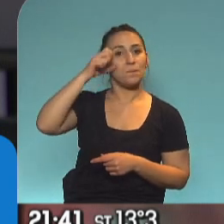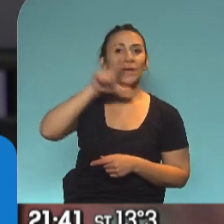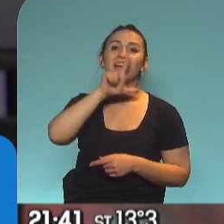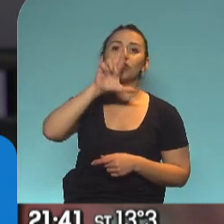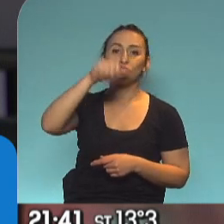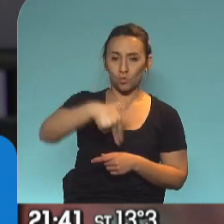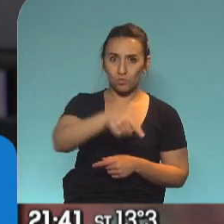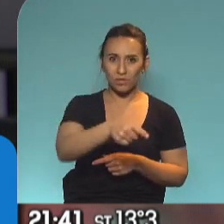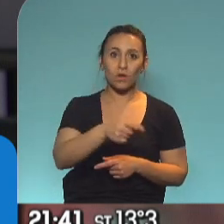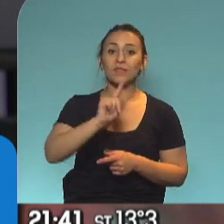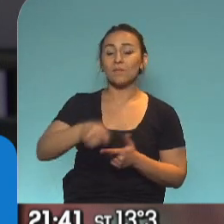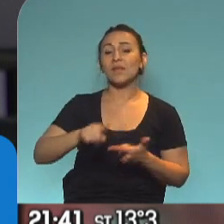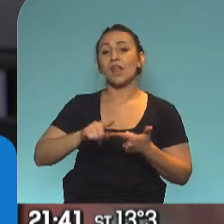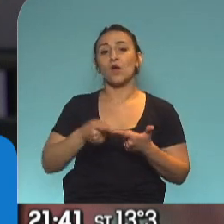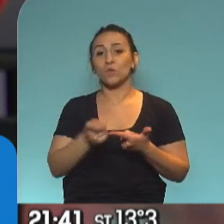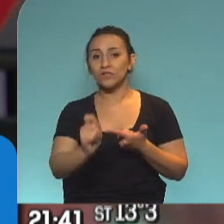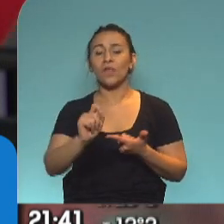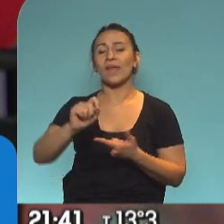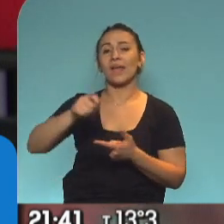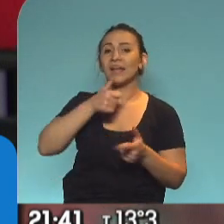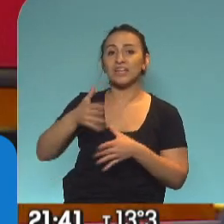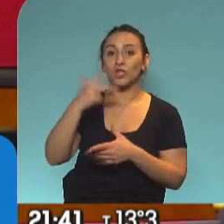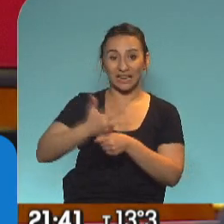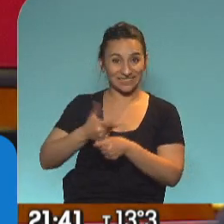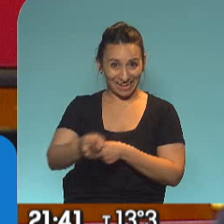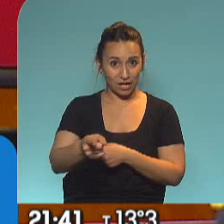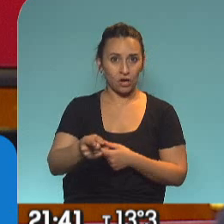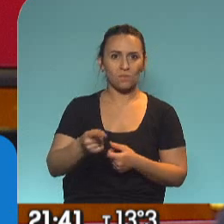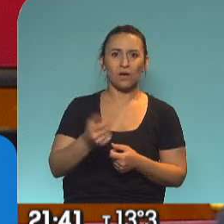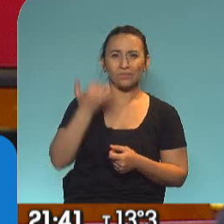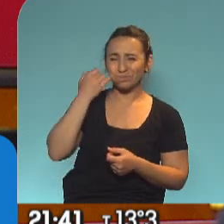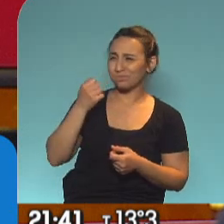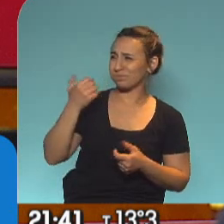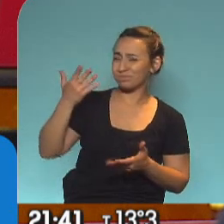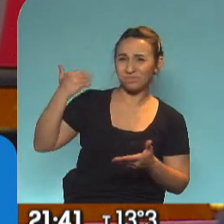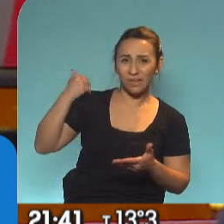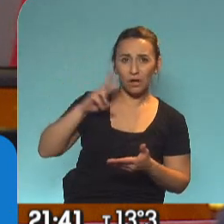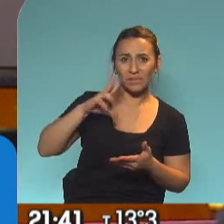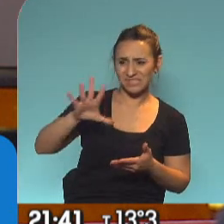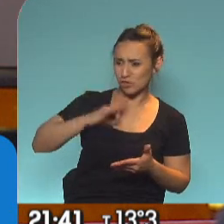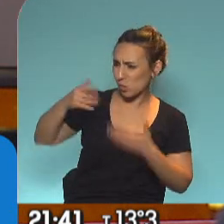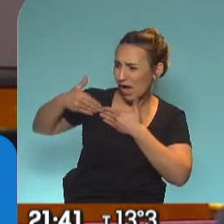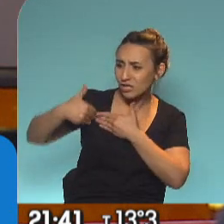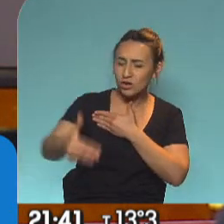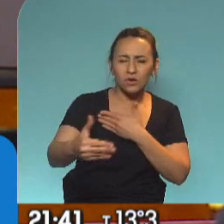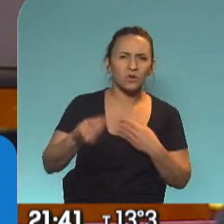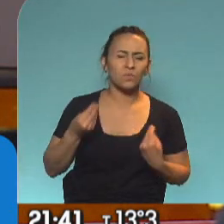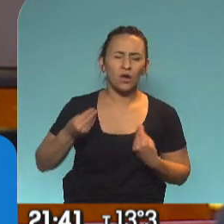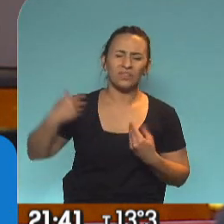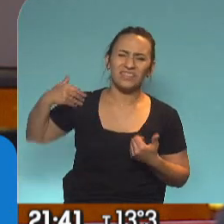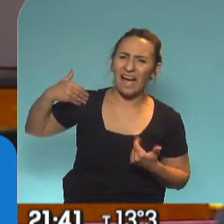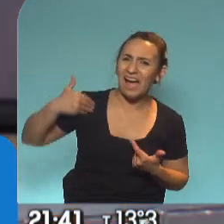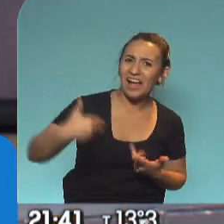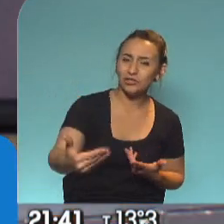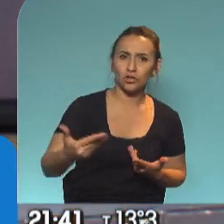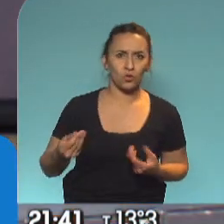la causa por la voladura de Río Tercero. 25 años están por pasar. ¿Cómo puede pasar tanto tiempo?